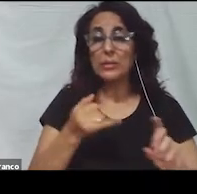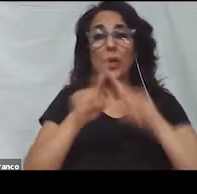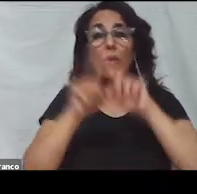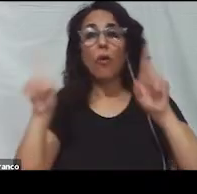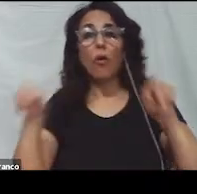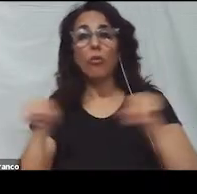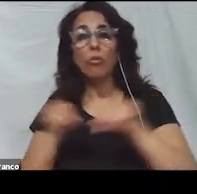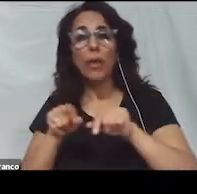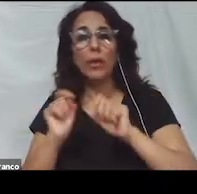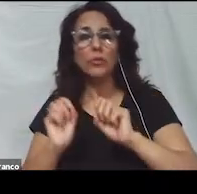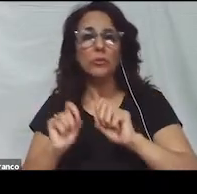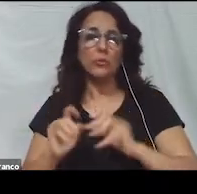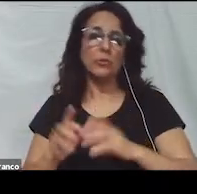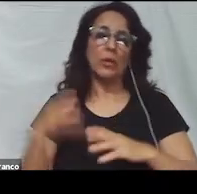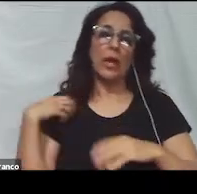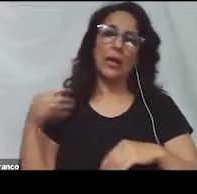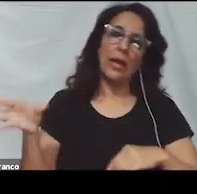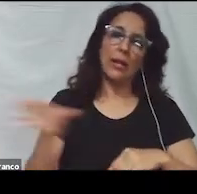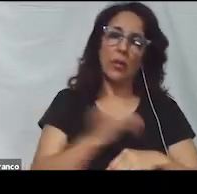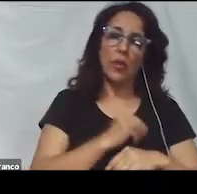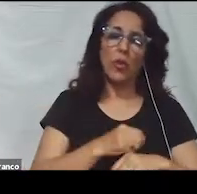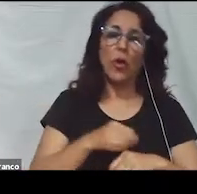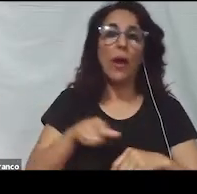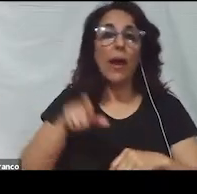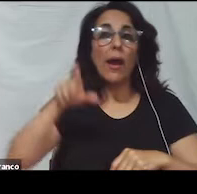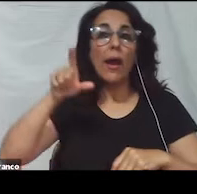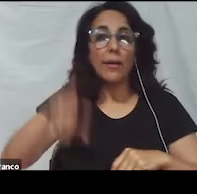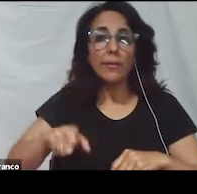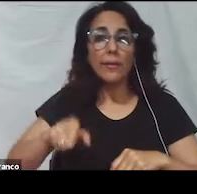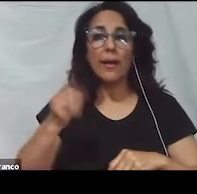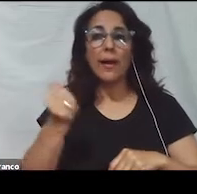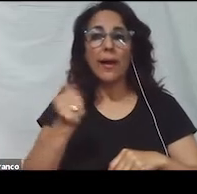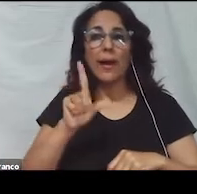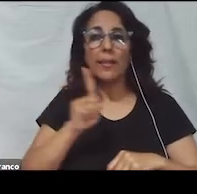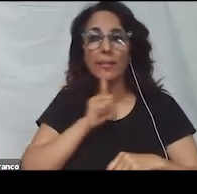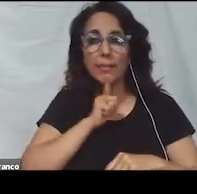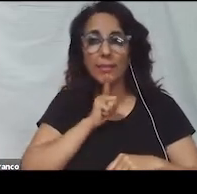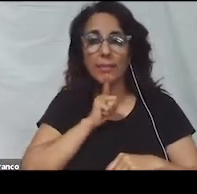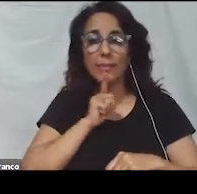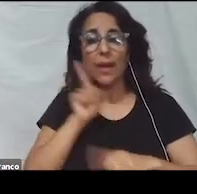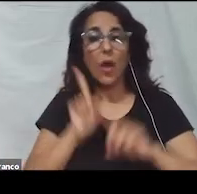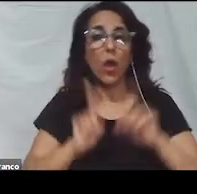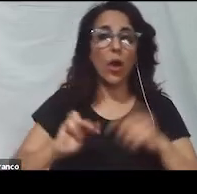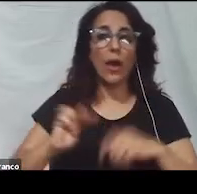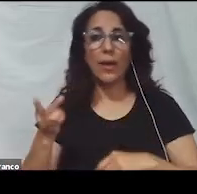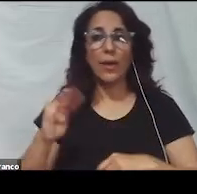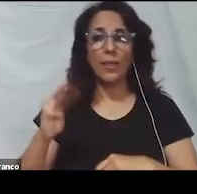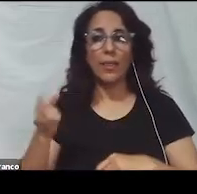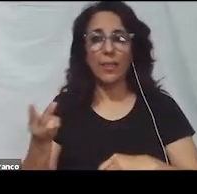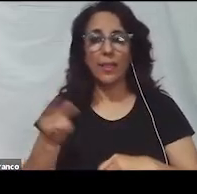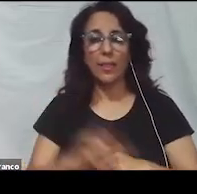esto, HTML nos provee la etiqueta alt, ¿sí? Donde vamos a incluir nuestro texto